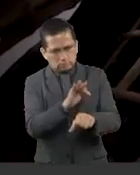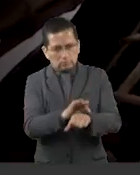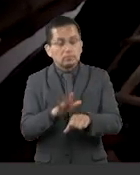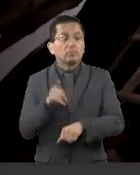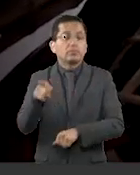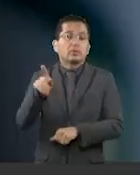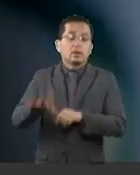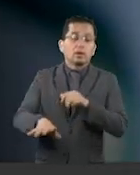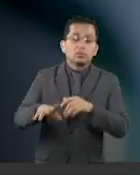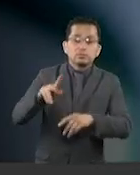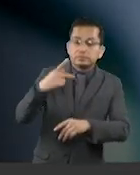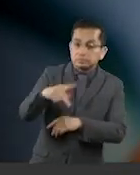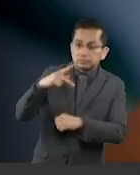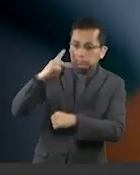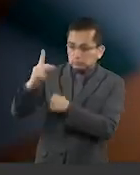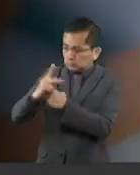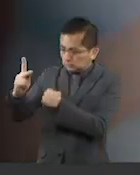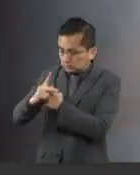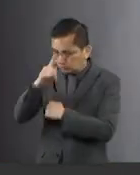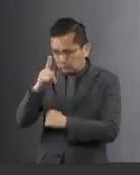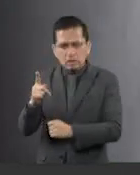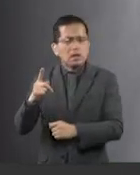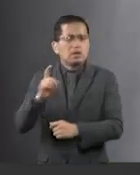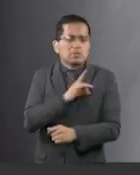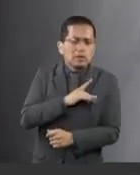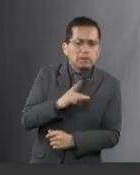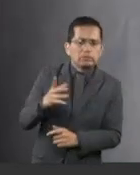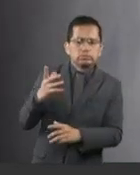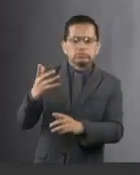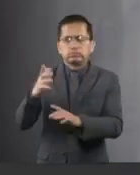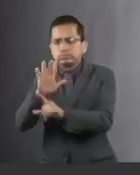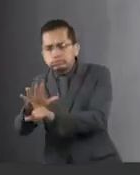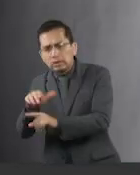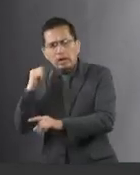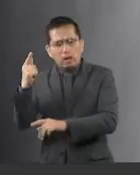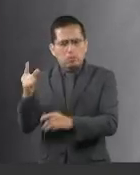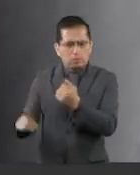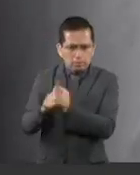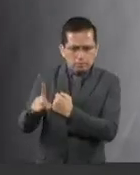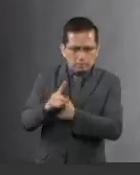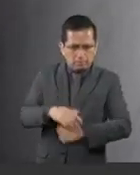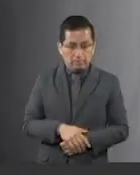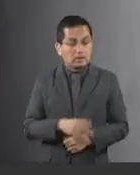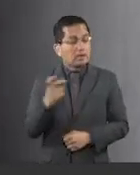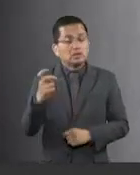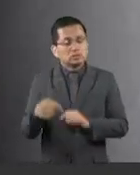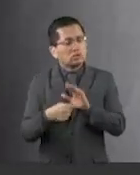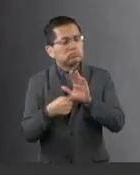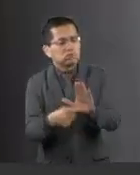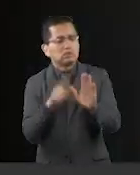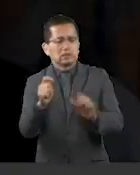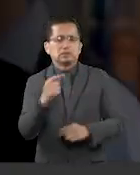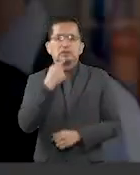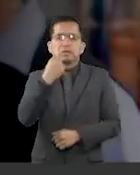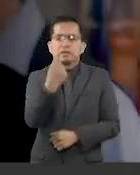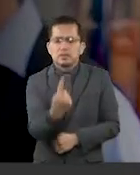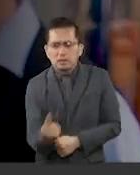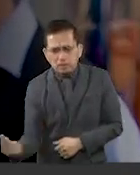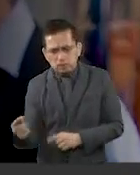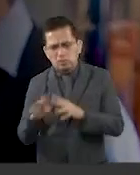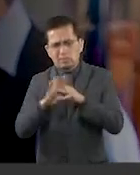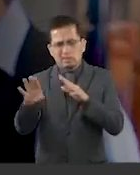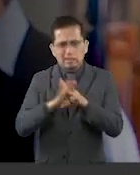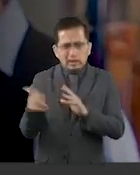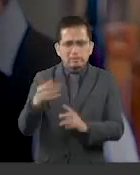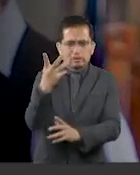En cada hilo, en cada movimiento, representa a los niños desplazados por conflictos, persecución o pobreza. Son los niños